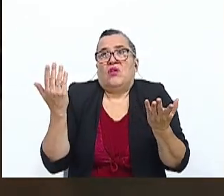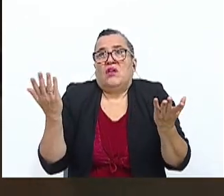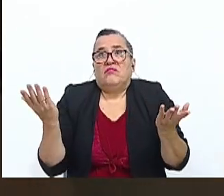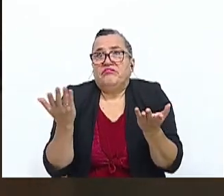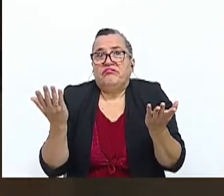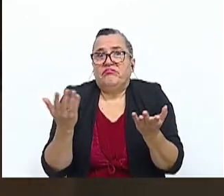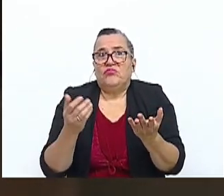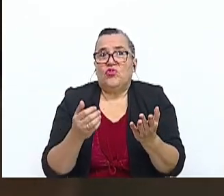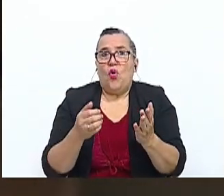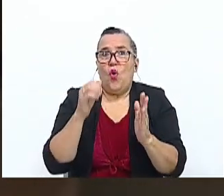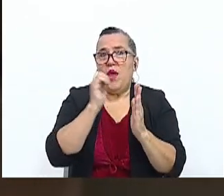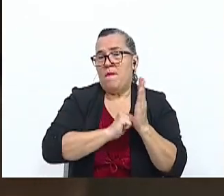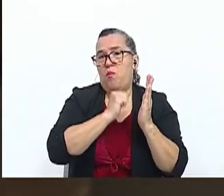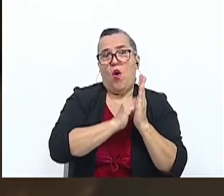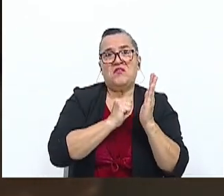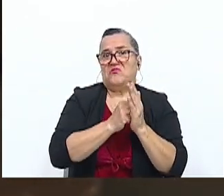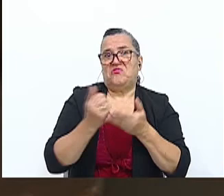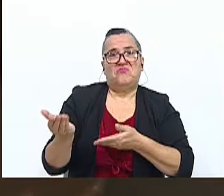impuestos por